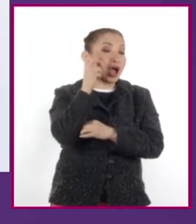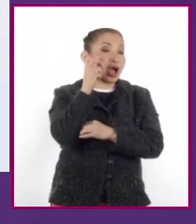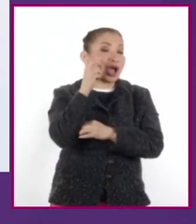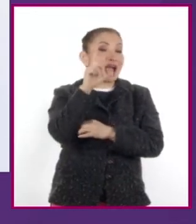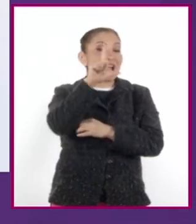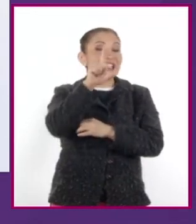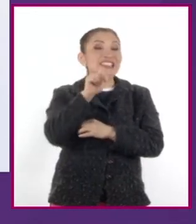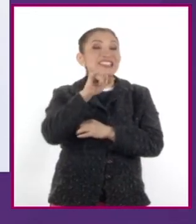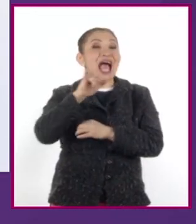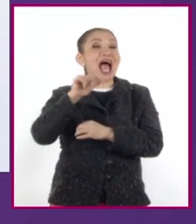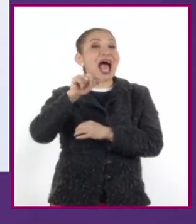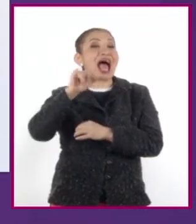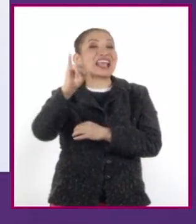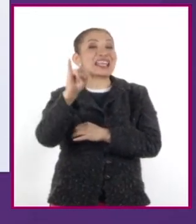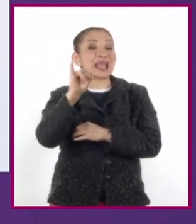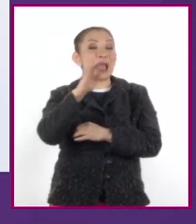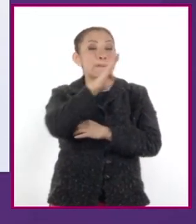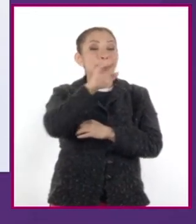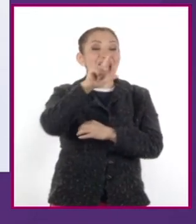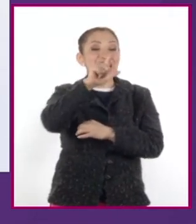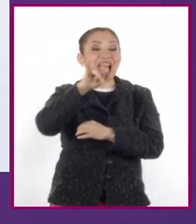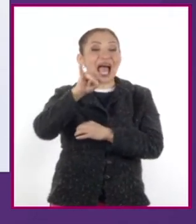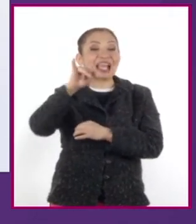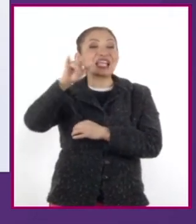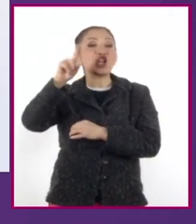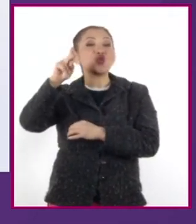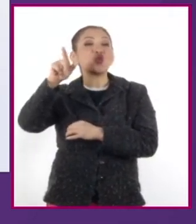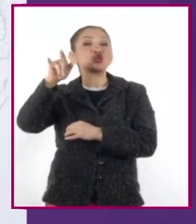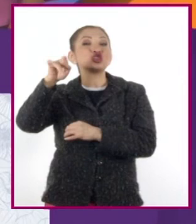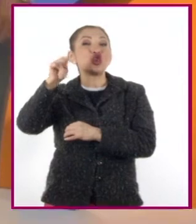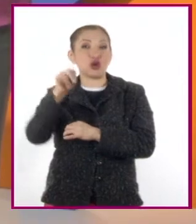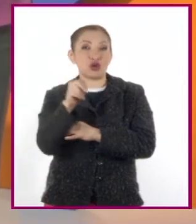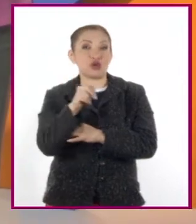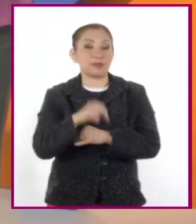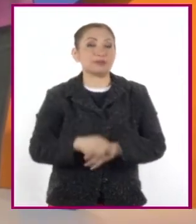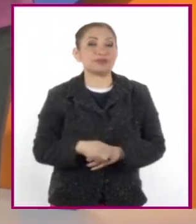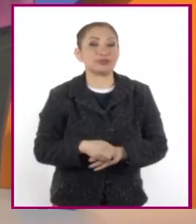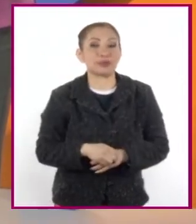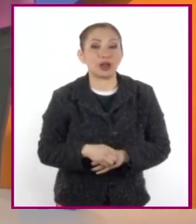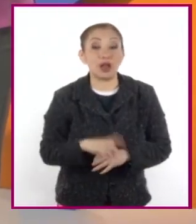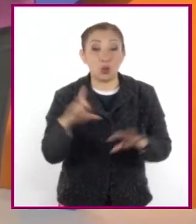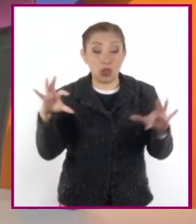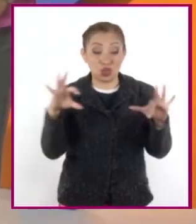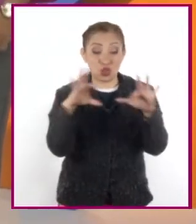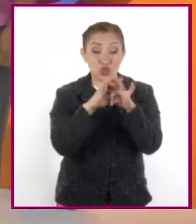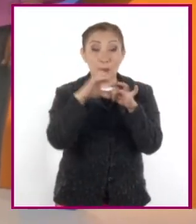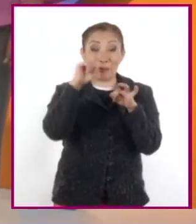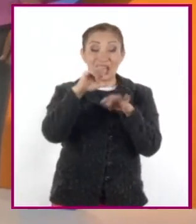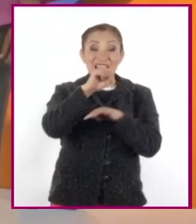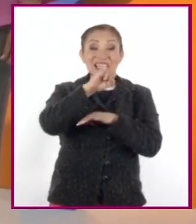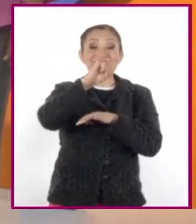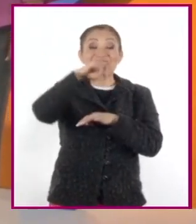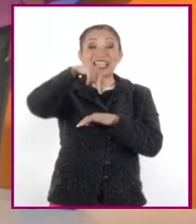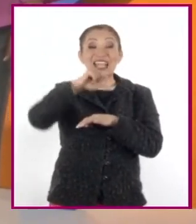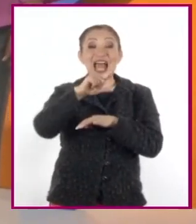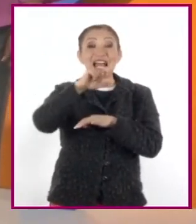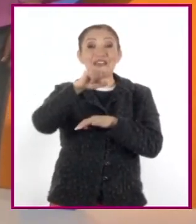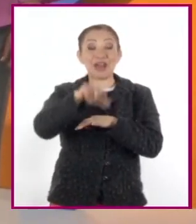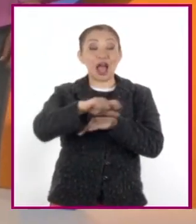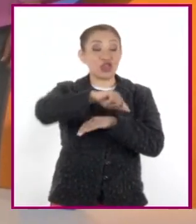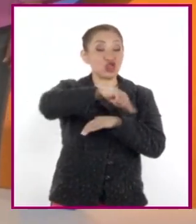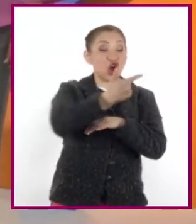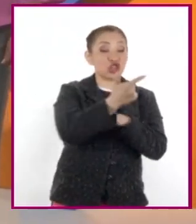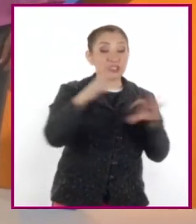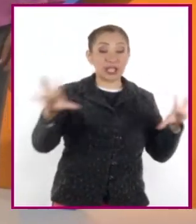yay, bellay, lución. Al conformarse esta sinalefa, las 12 sílabas